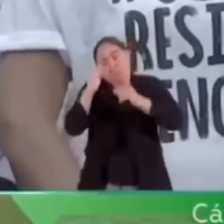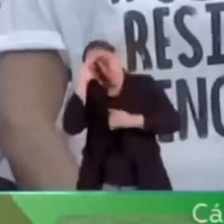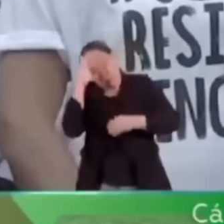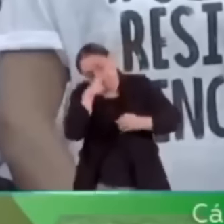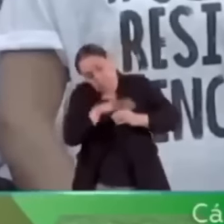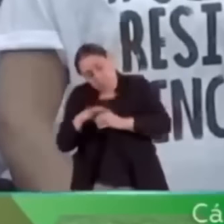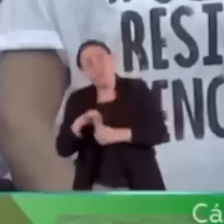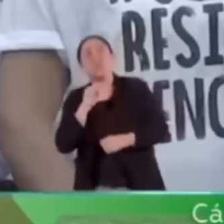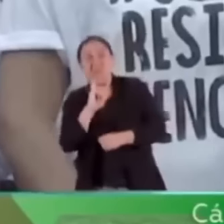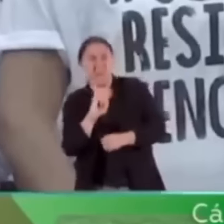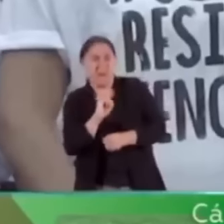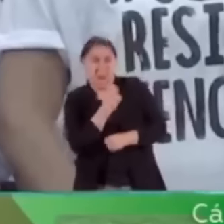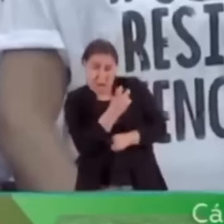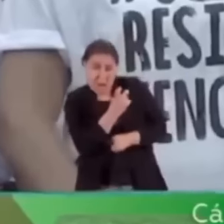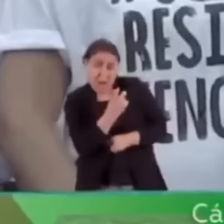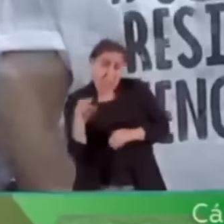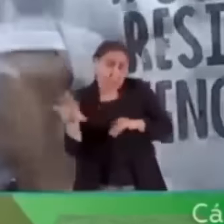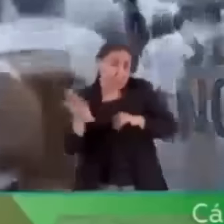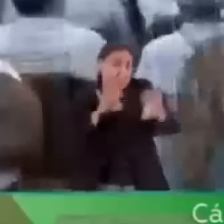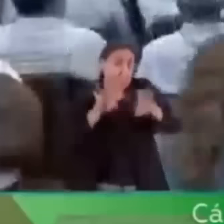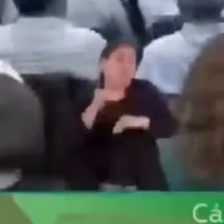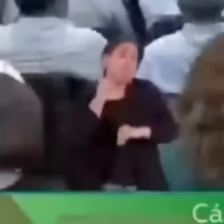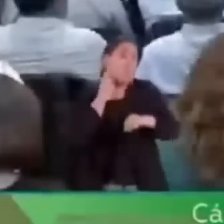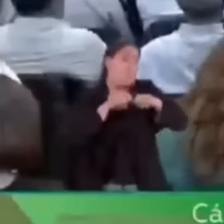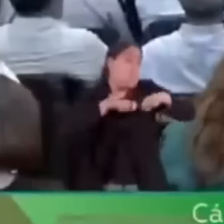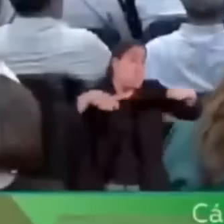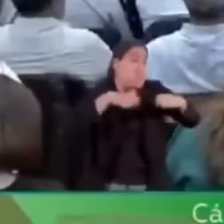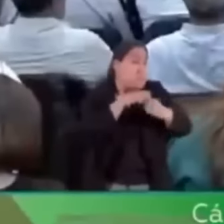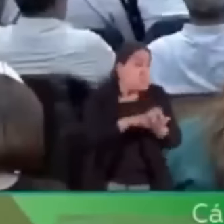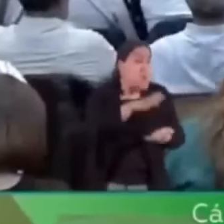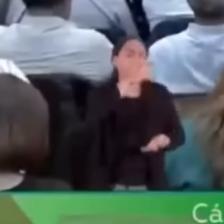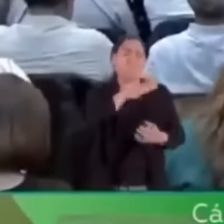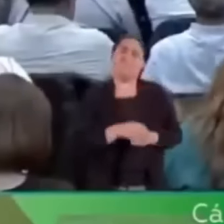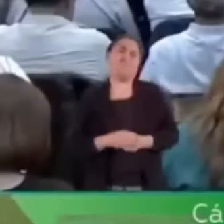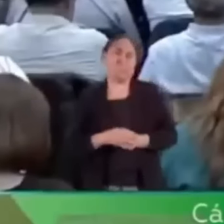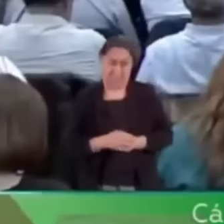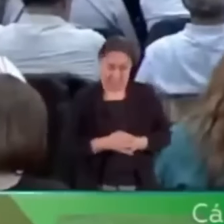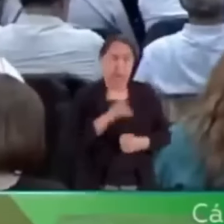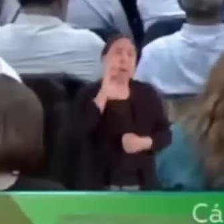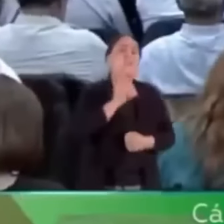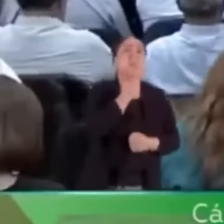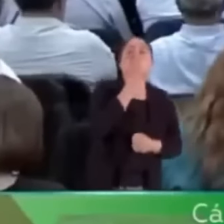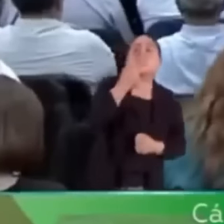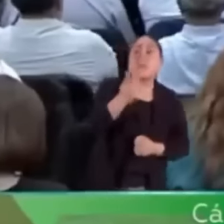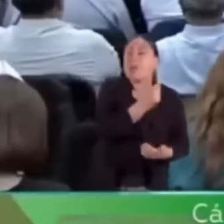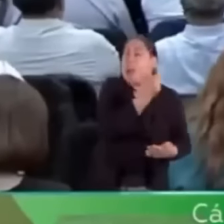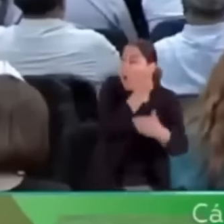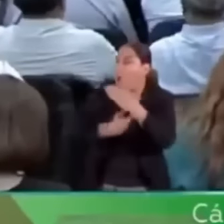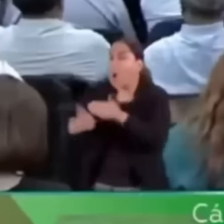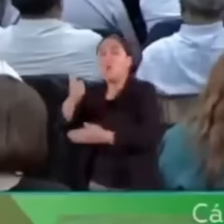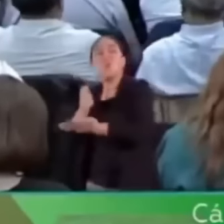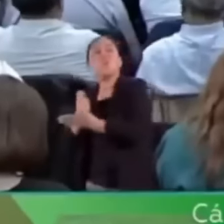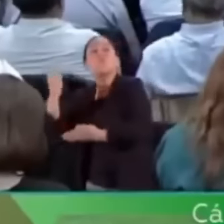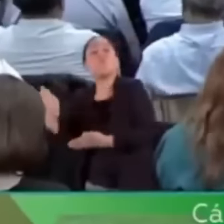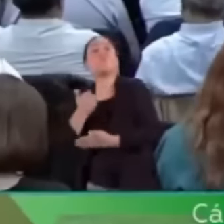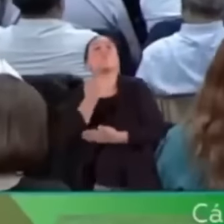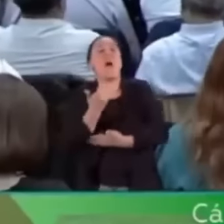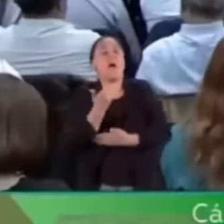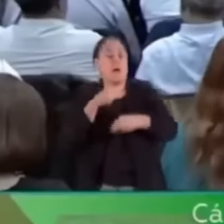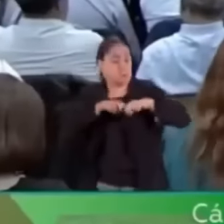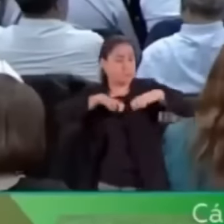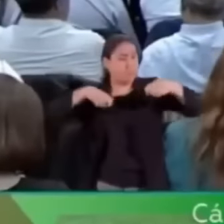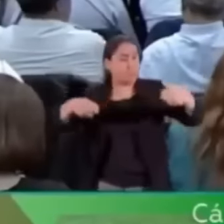esta ilegítima sobrerrepresentación. Y díganle a los mexicanos cuánto les costó su curul o sus sillas el